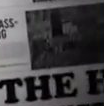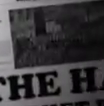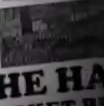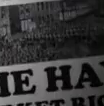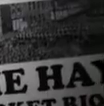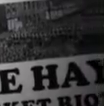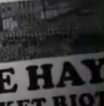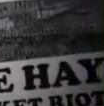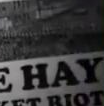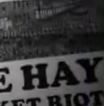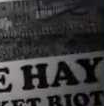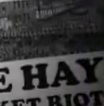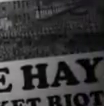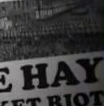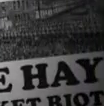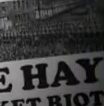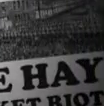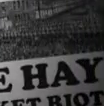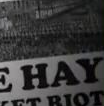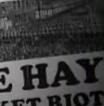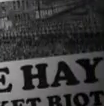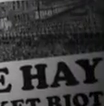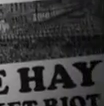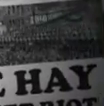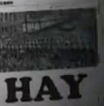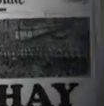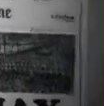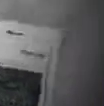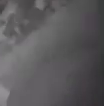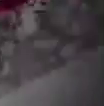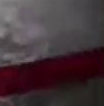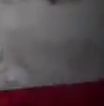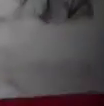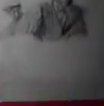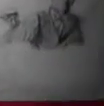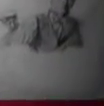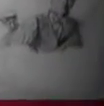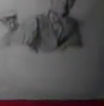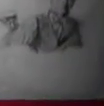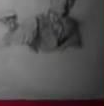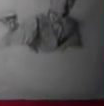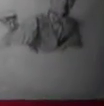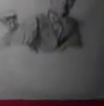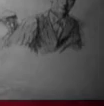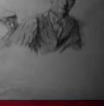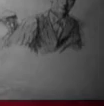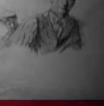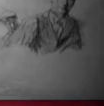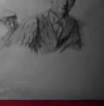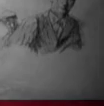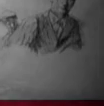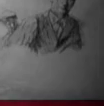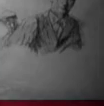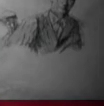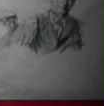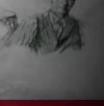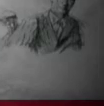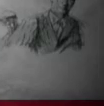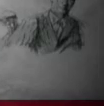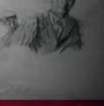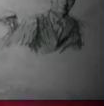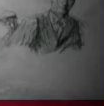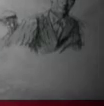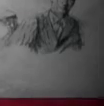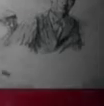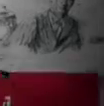1886, trabajadores en Estados Unidos se movilizaron masivamente para exigir mejores condiciones laborales. En